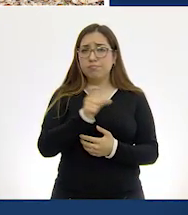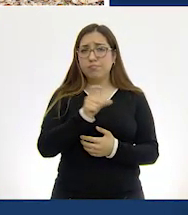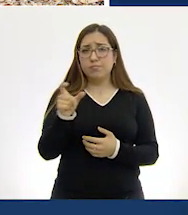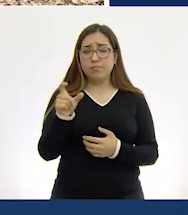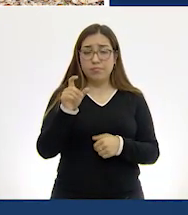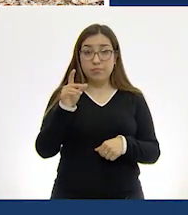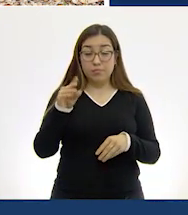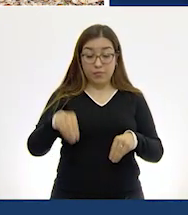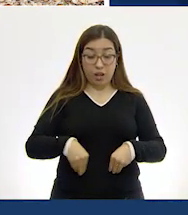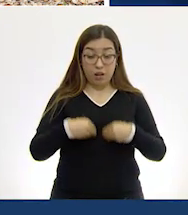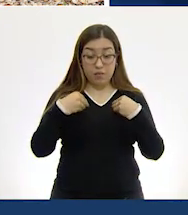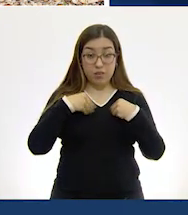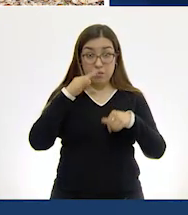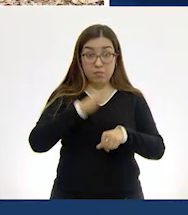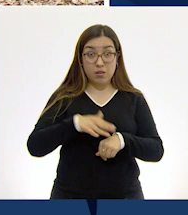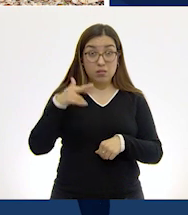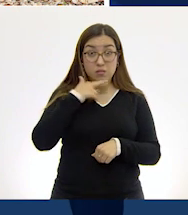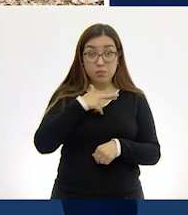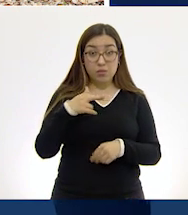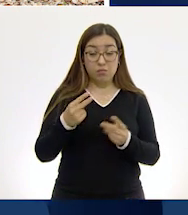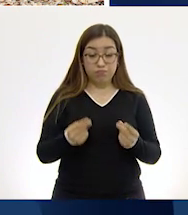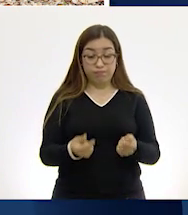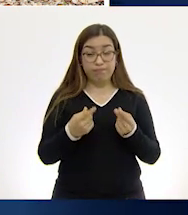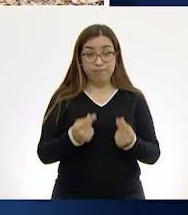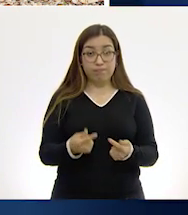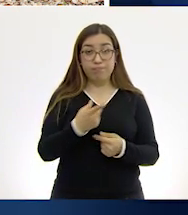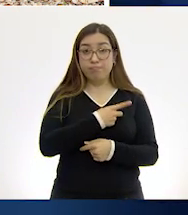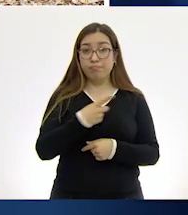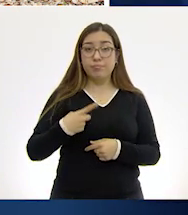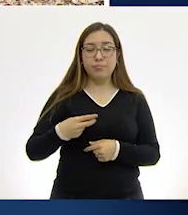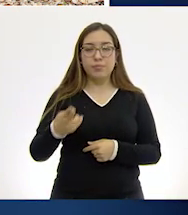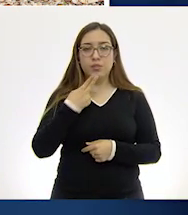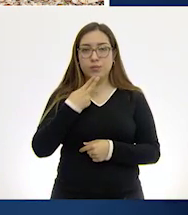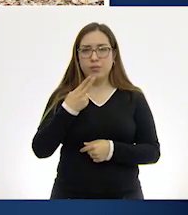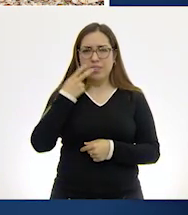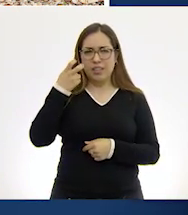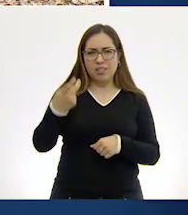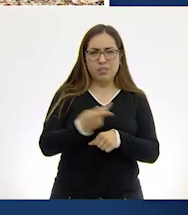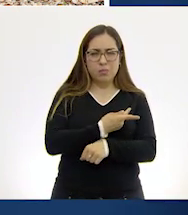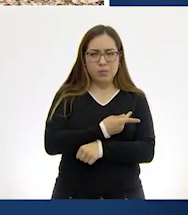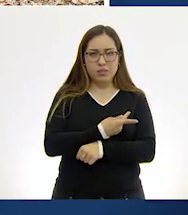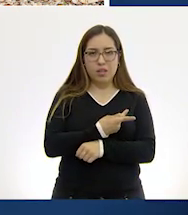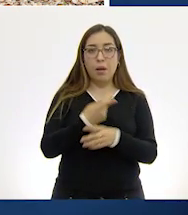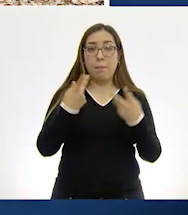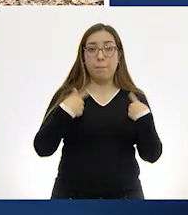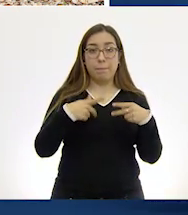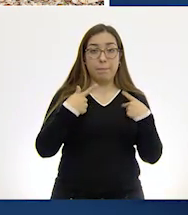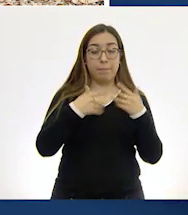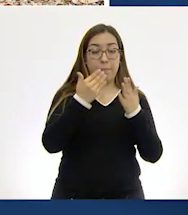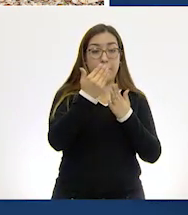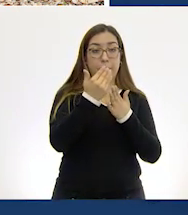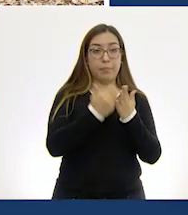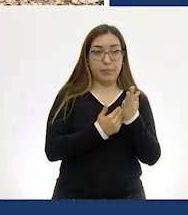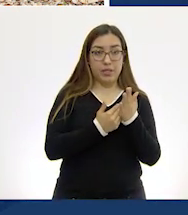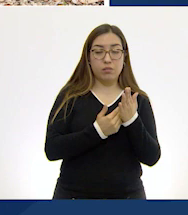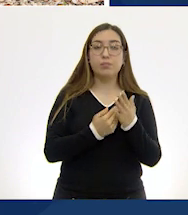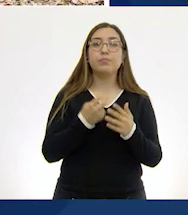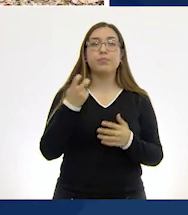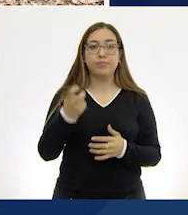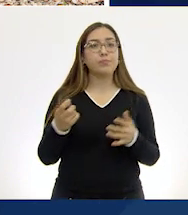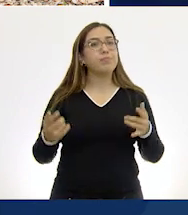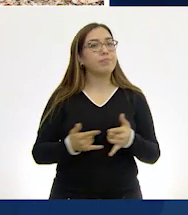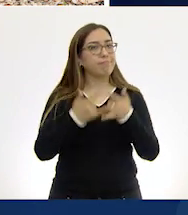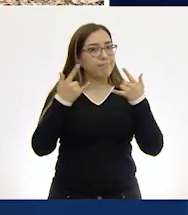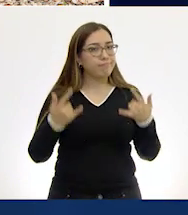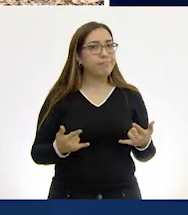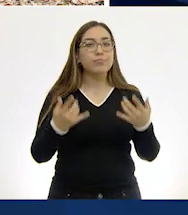ritmo más acelerado que el de su reproducción. Cuando esto sucede, la población disminuye. Esta ha sido la historia